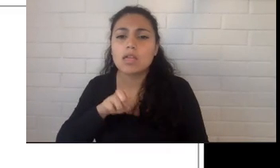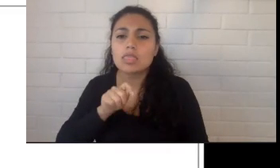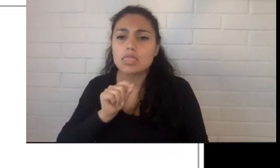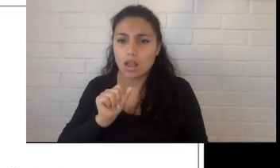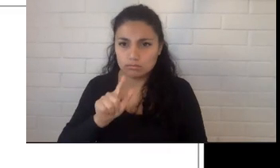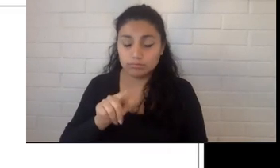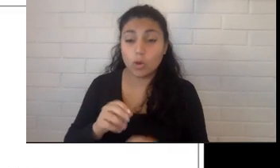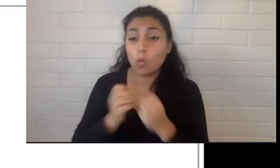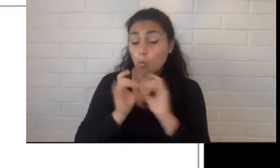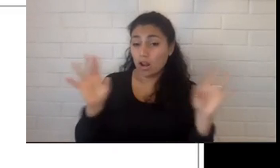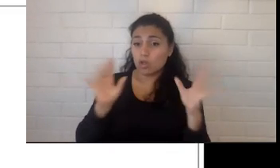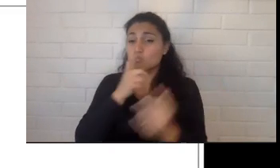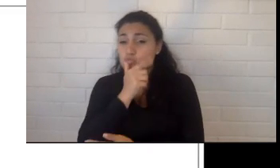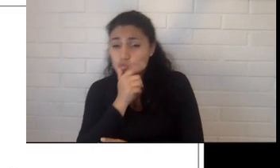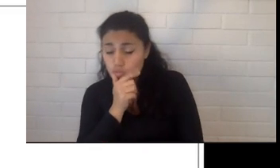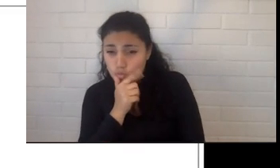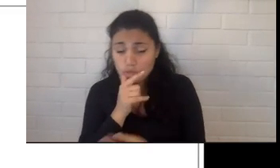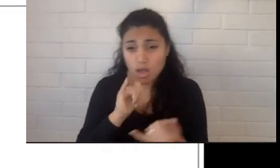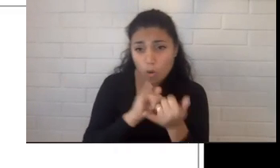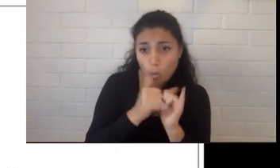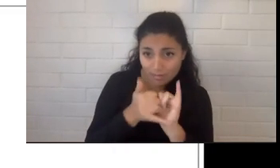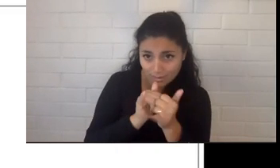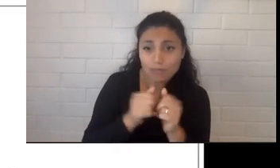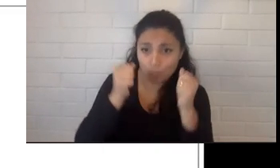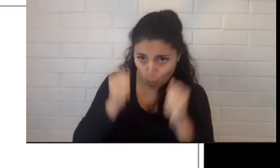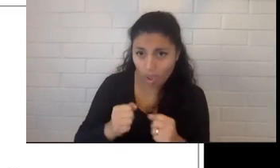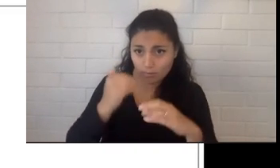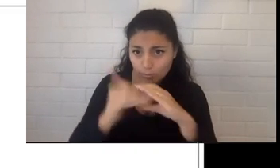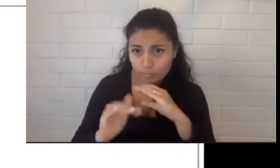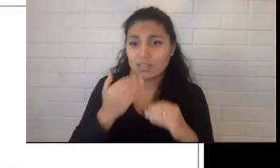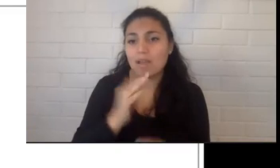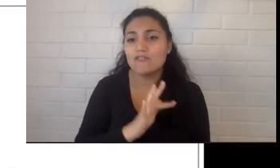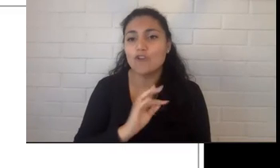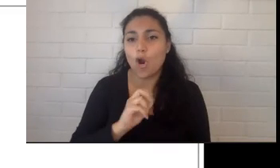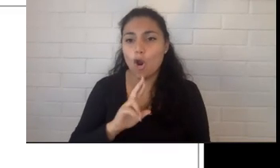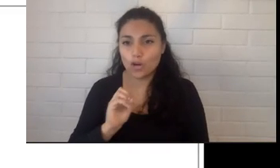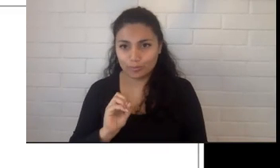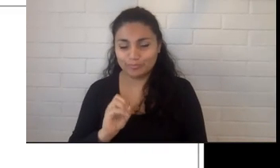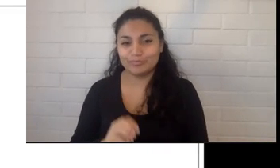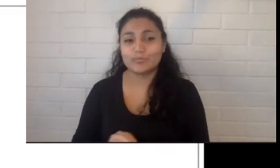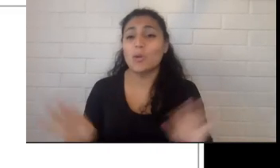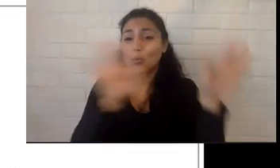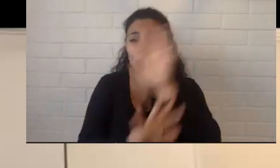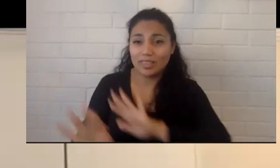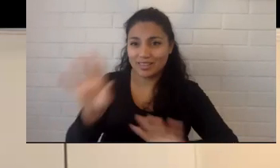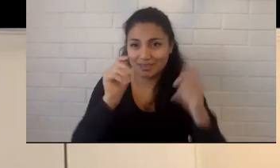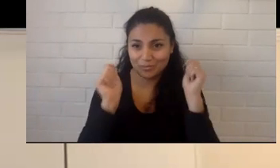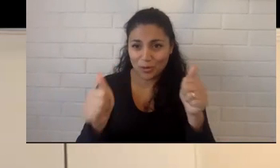por el WhatsApp y también mediante el foro, ¿ya? Cuídense, que estén muy bien.